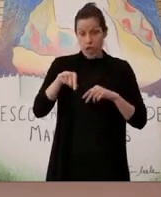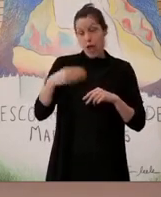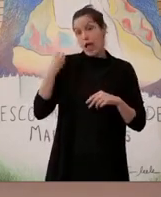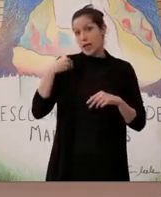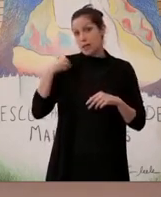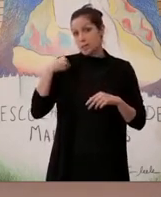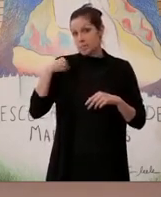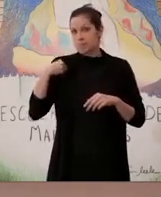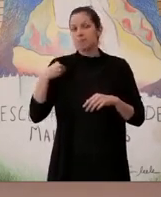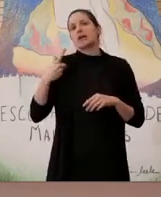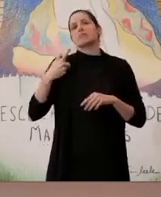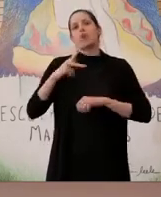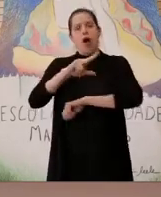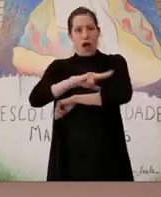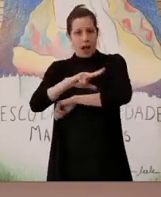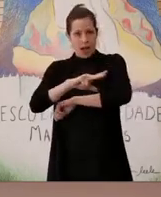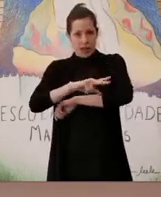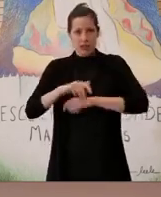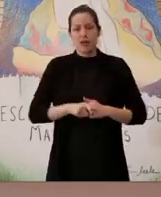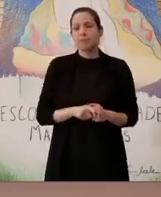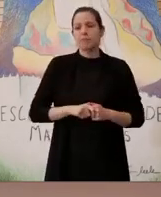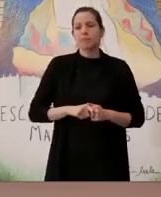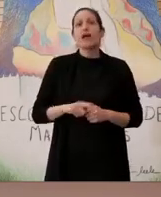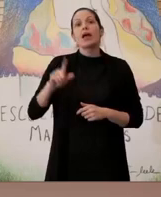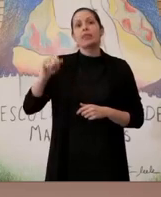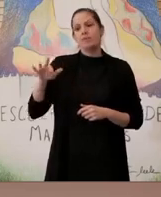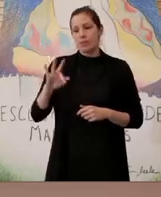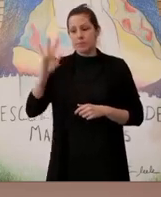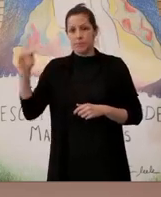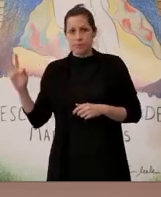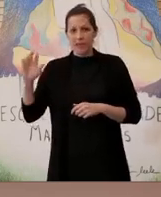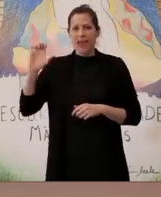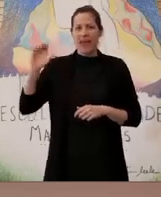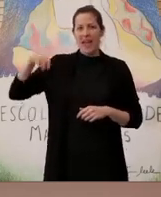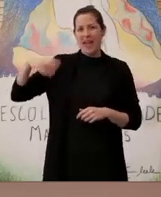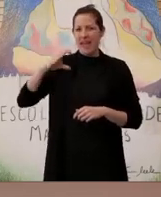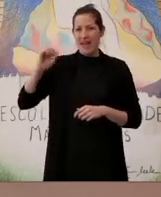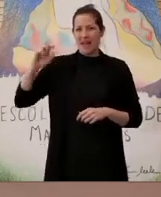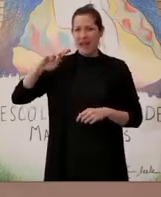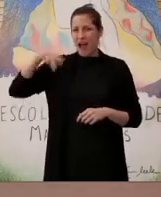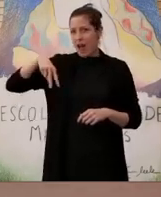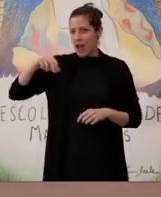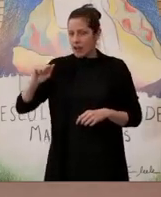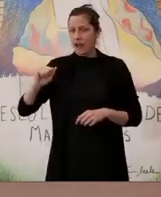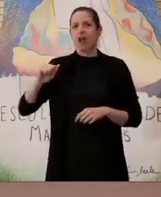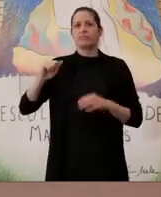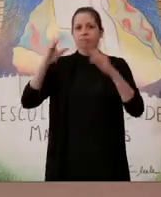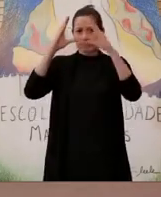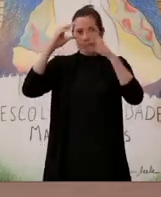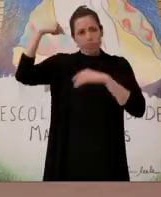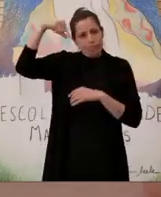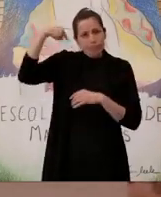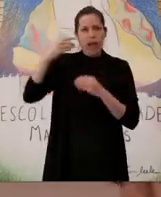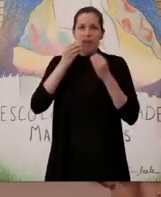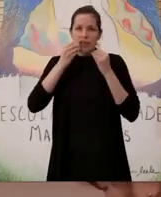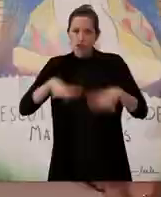Galicia por otra banda Contamos con Encarna Otero licenciada en historia feminista y política que de